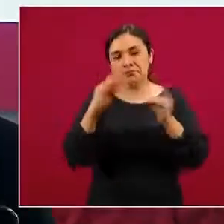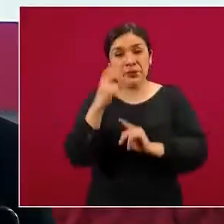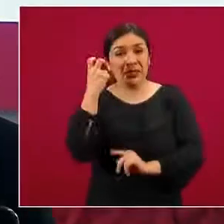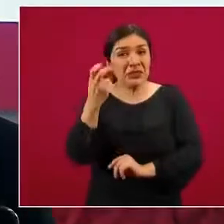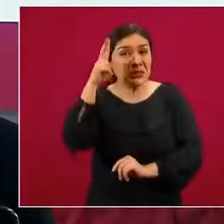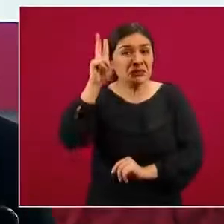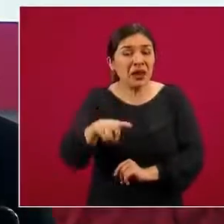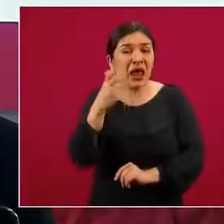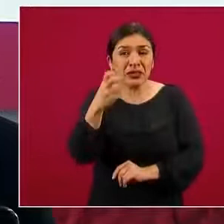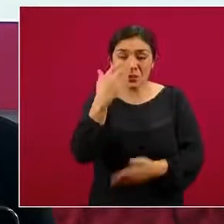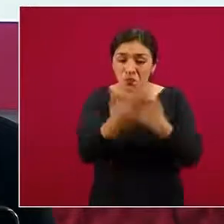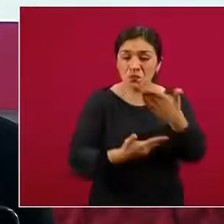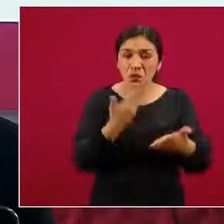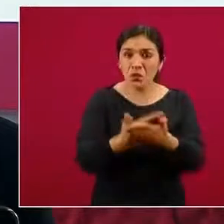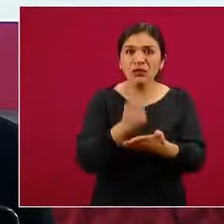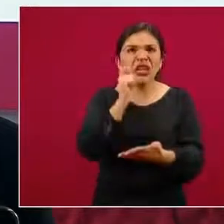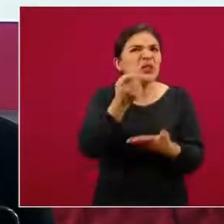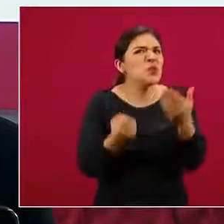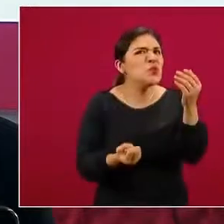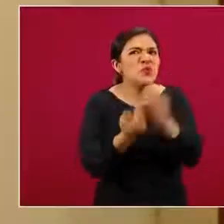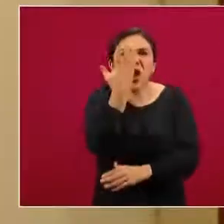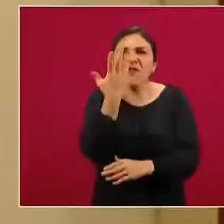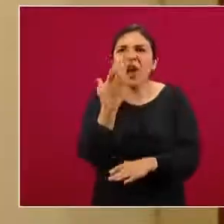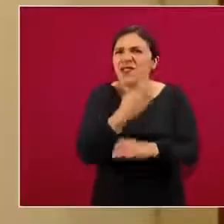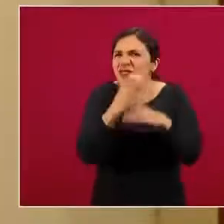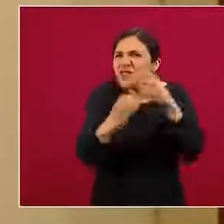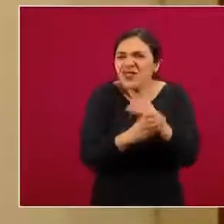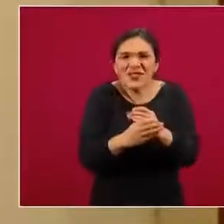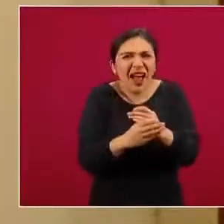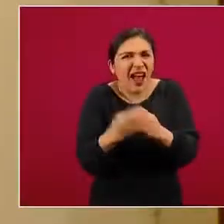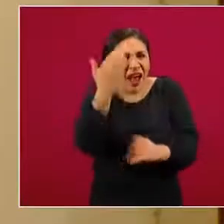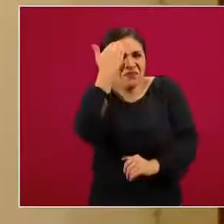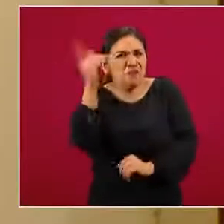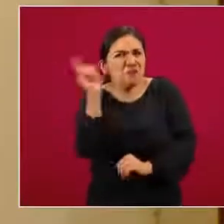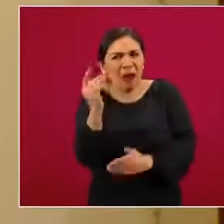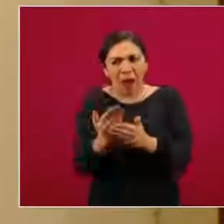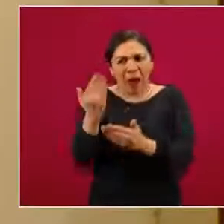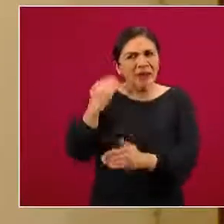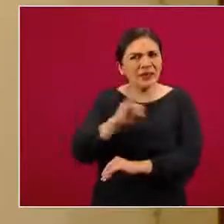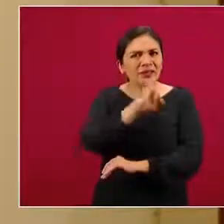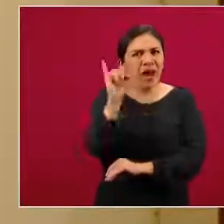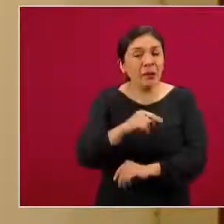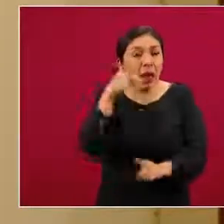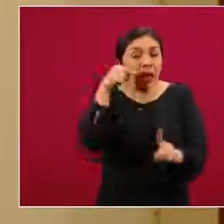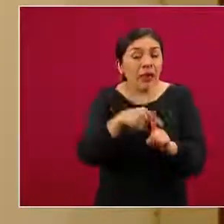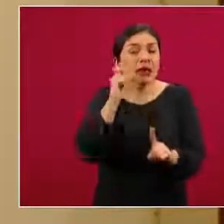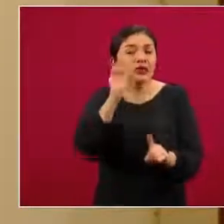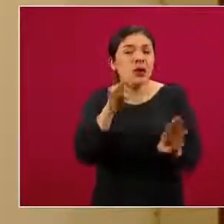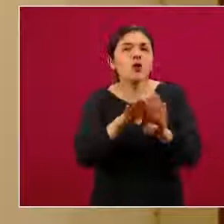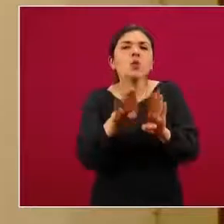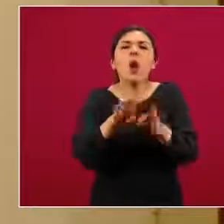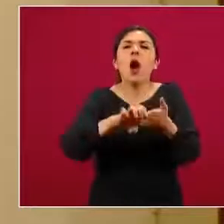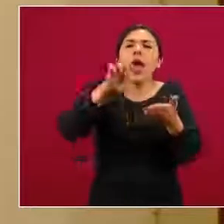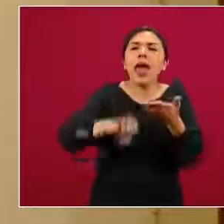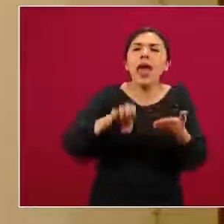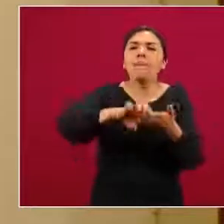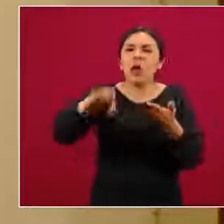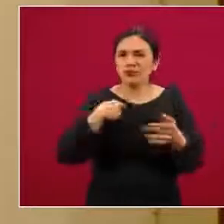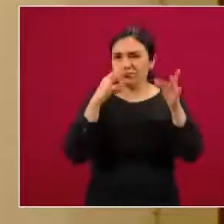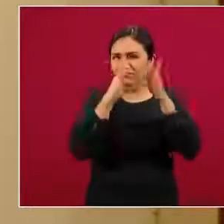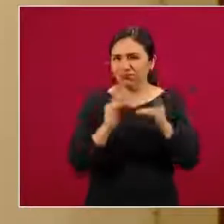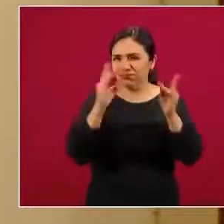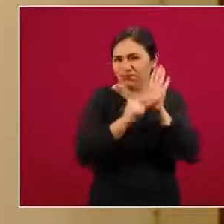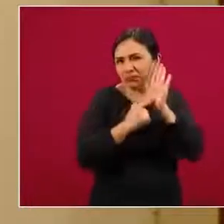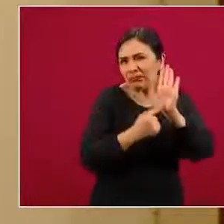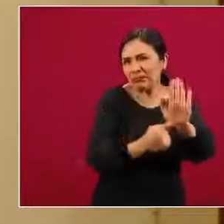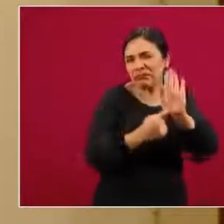una iniciativa novedosa, innovadora y que habla a través de estos ejemplos que les he dado, de